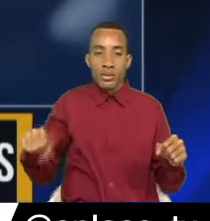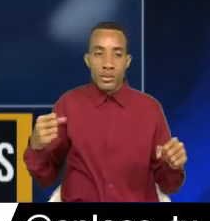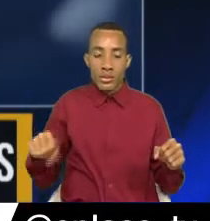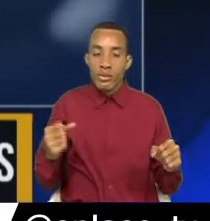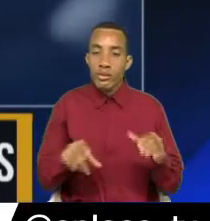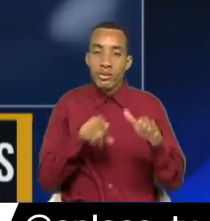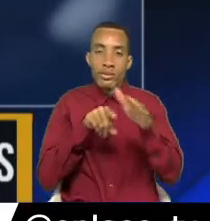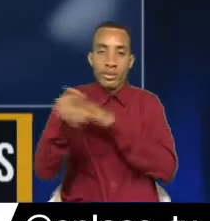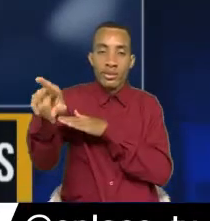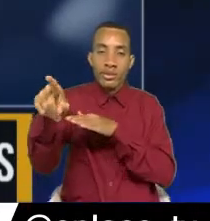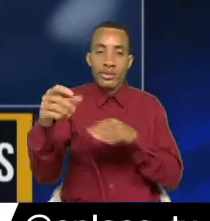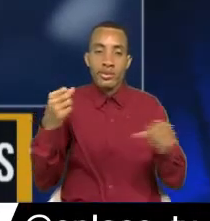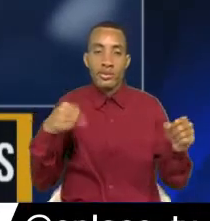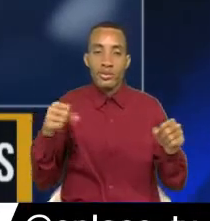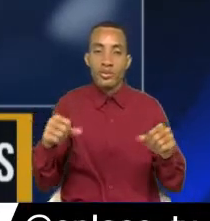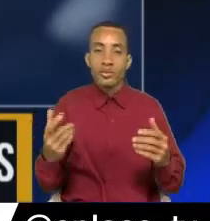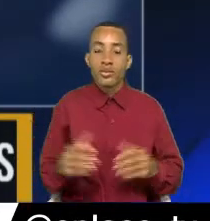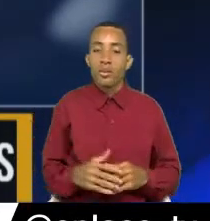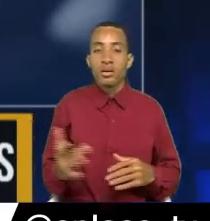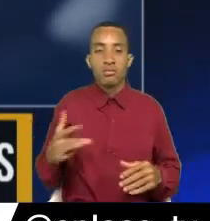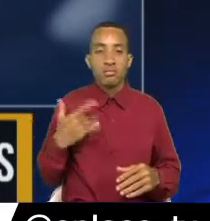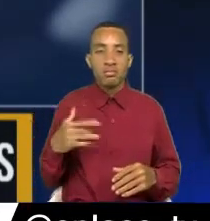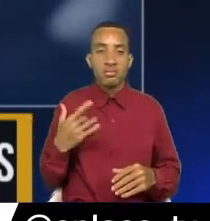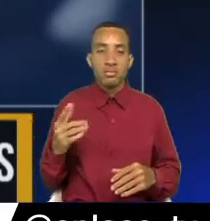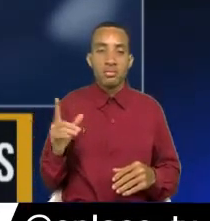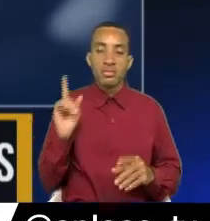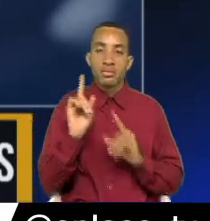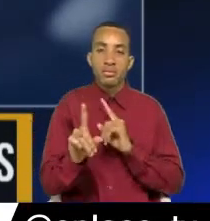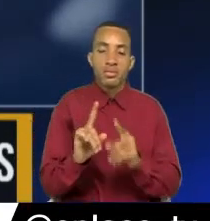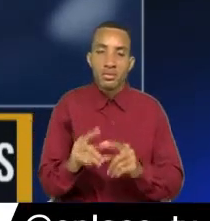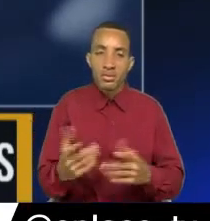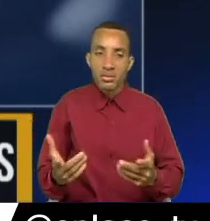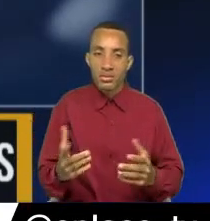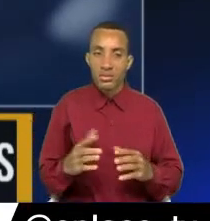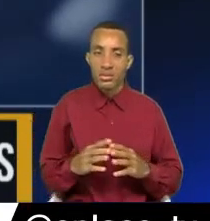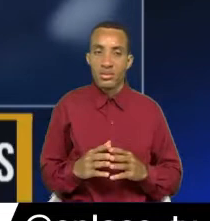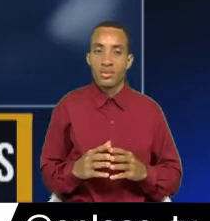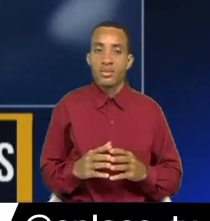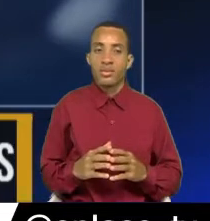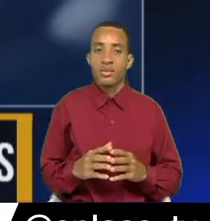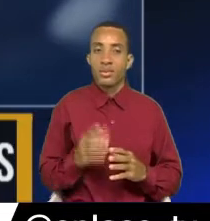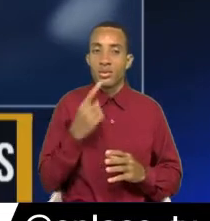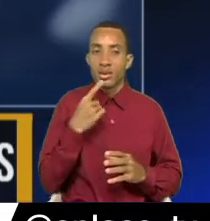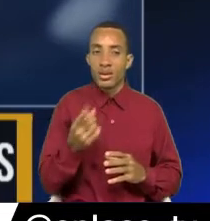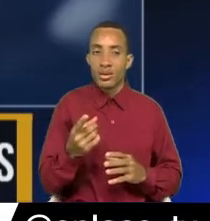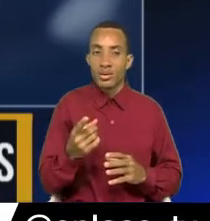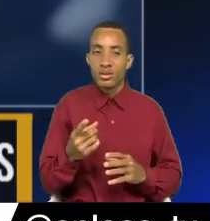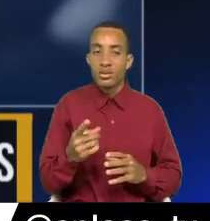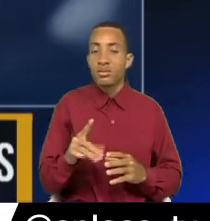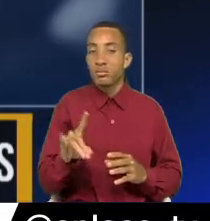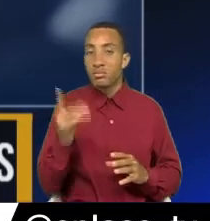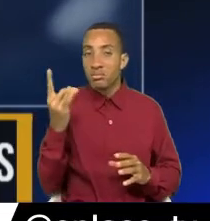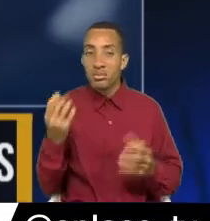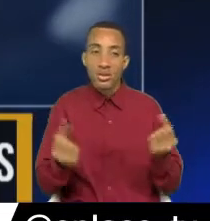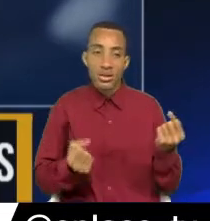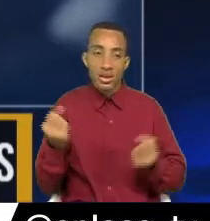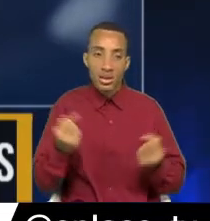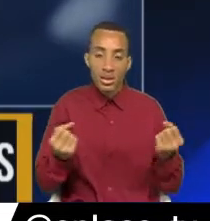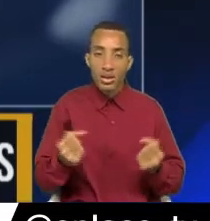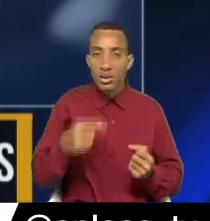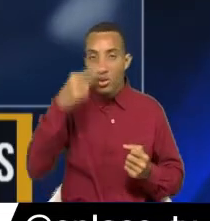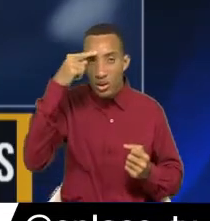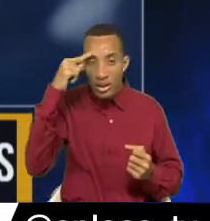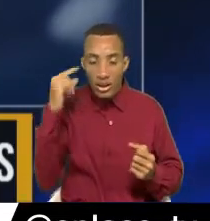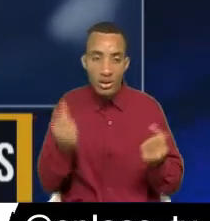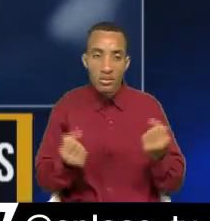Huyeron en una moto. Vecinos que llegaron un poquito después ahí a la escena del hecho dicen que había un carro involucrado también, un carro color negro, un automóvil, pero